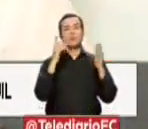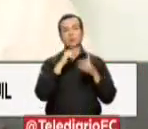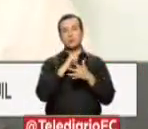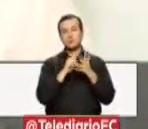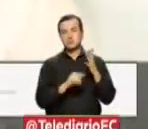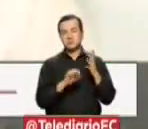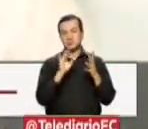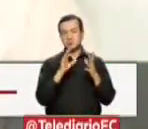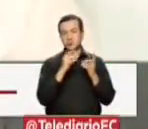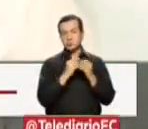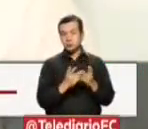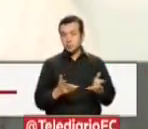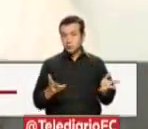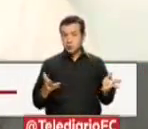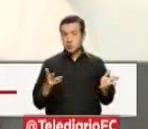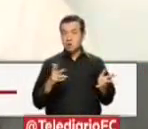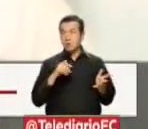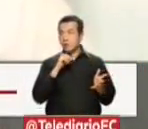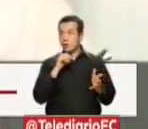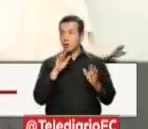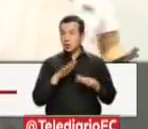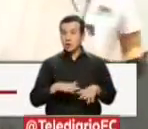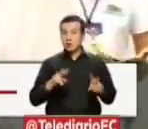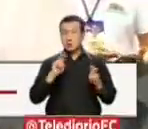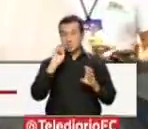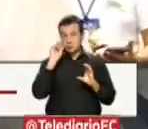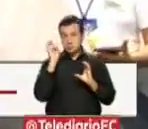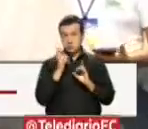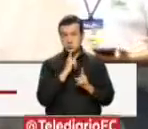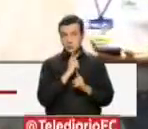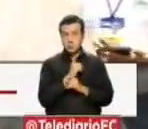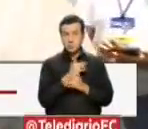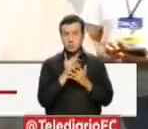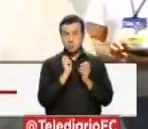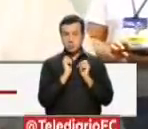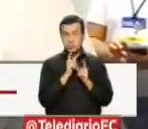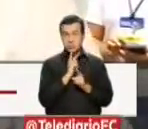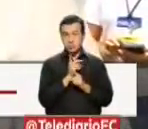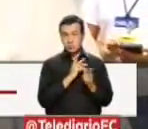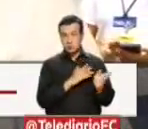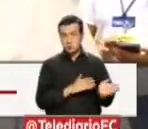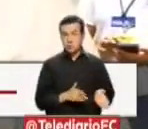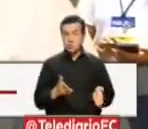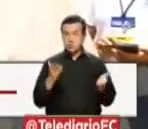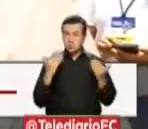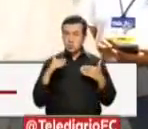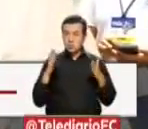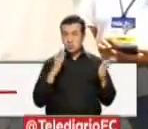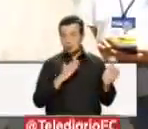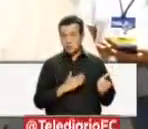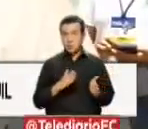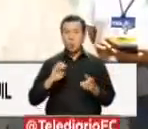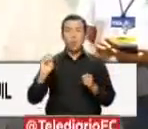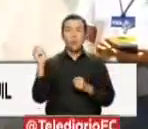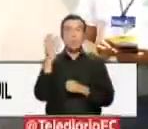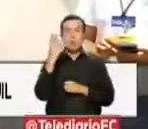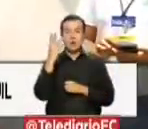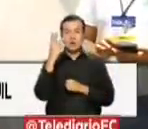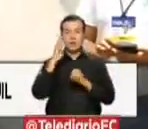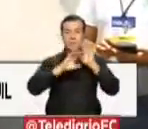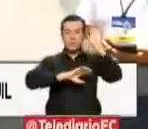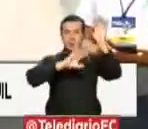que en su mayor parte no han sido explotadas en el tema turístico. Y estas son las oportunidades. Nosotros vamos organizando ya la cuarta feria